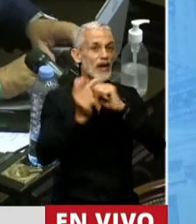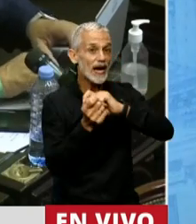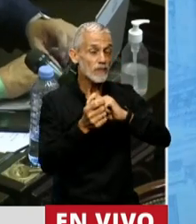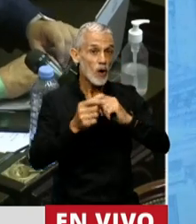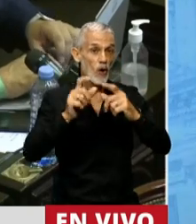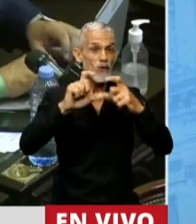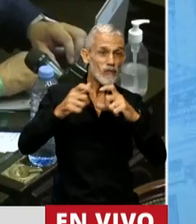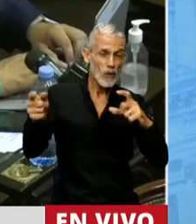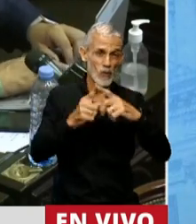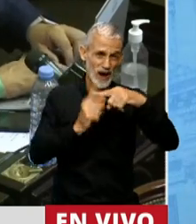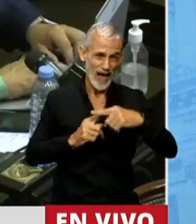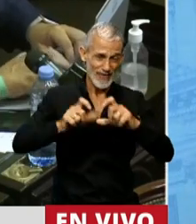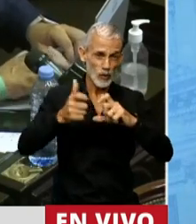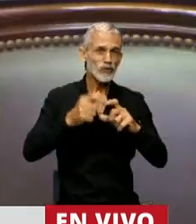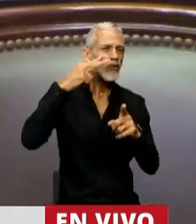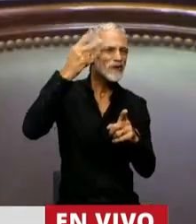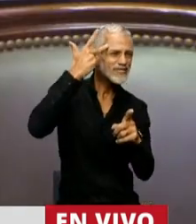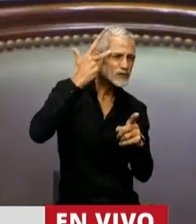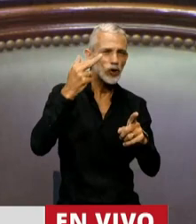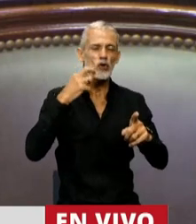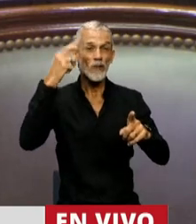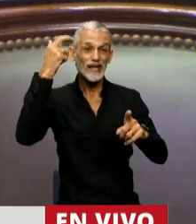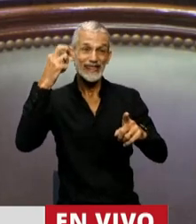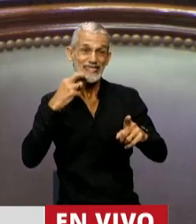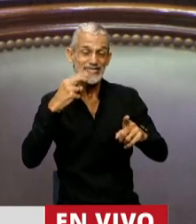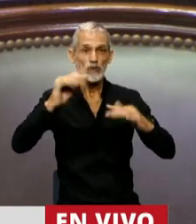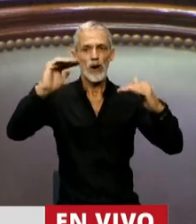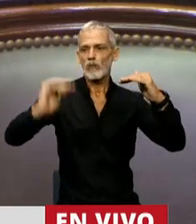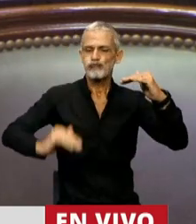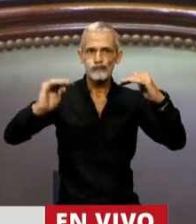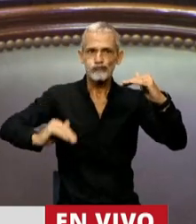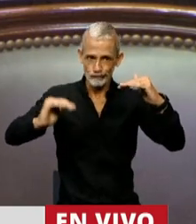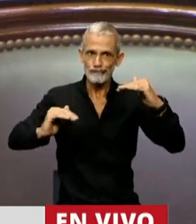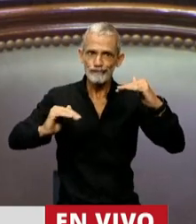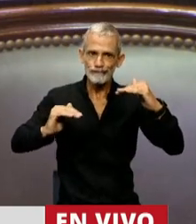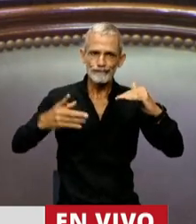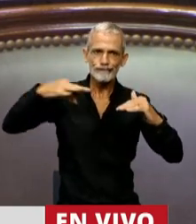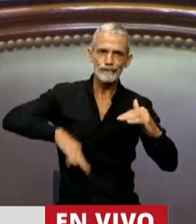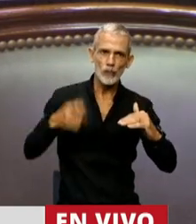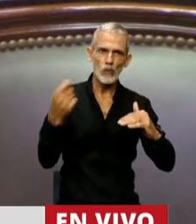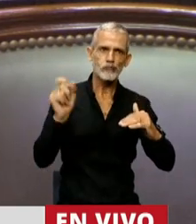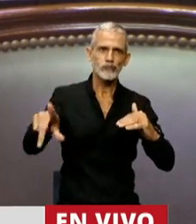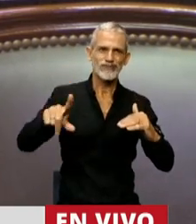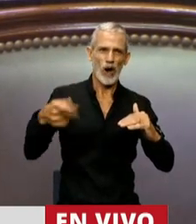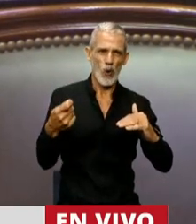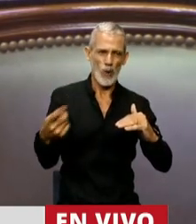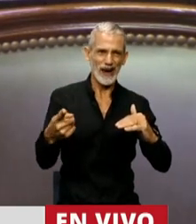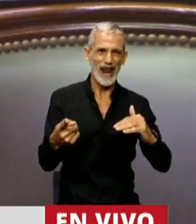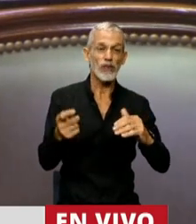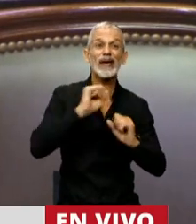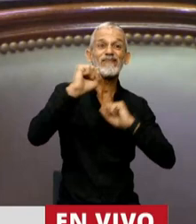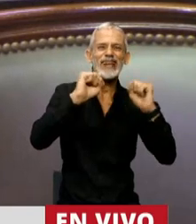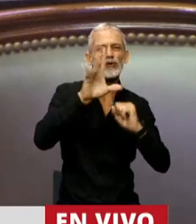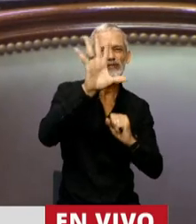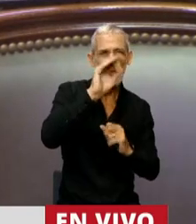ajuste, el periodo 2018-2019 significó la caída más marcada de los ingresos de los jubilados. Con una inflación promedio